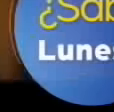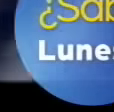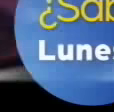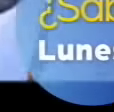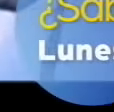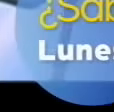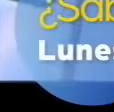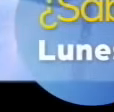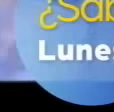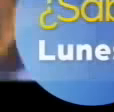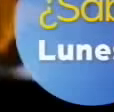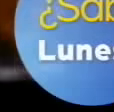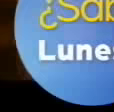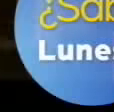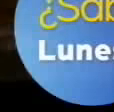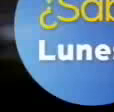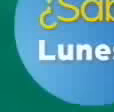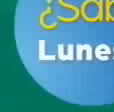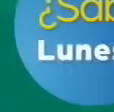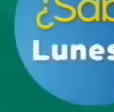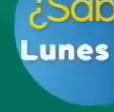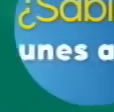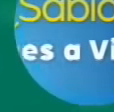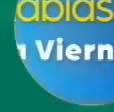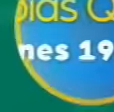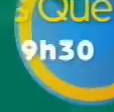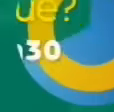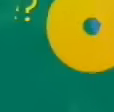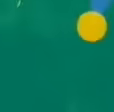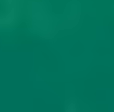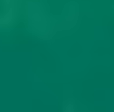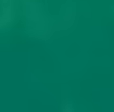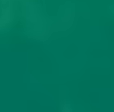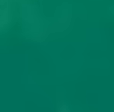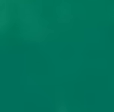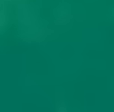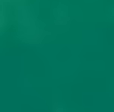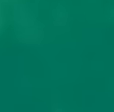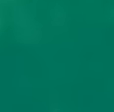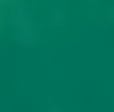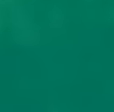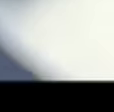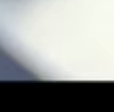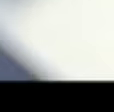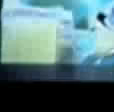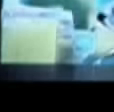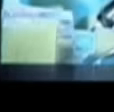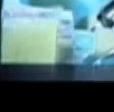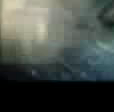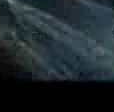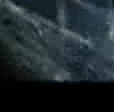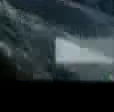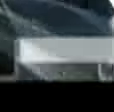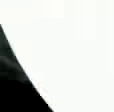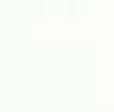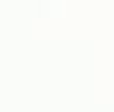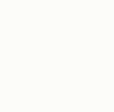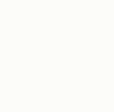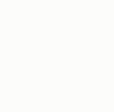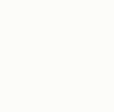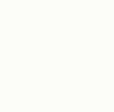mundo aprenda cómo funciona sabías que de lunes a viernes 19 horas 30